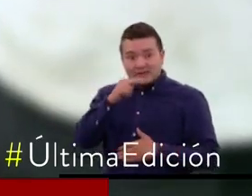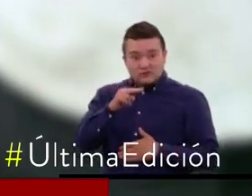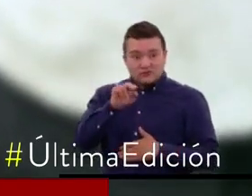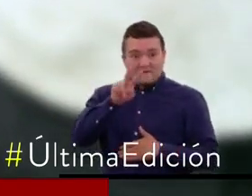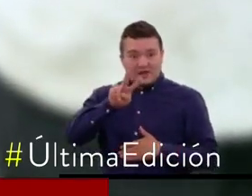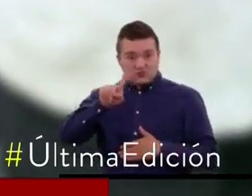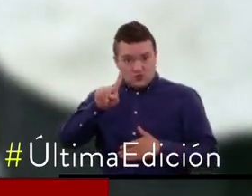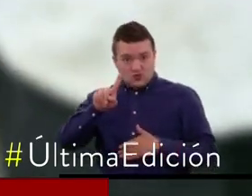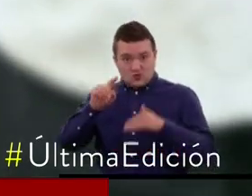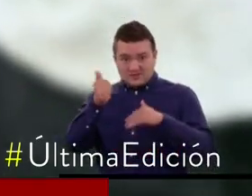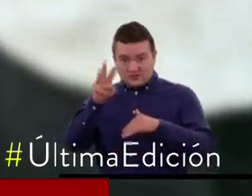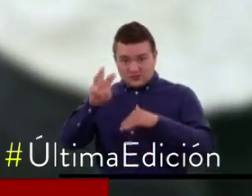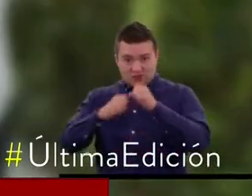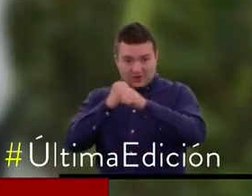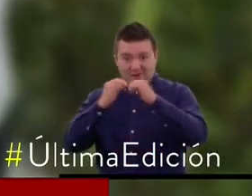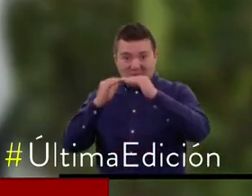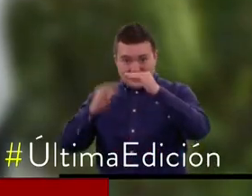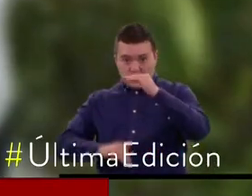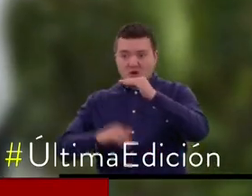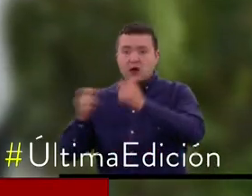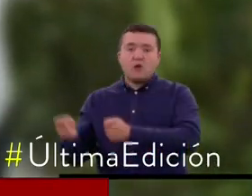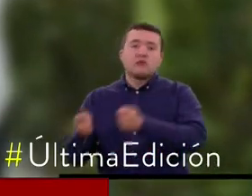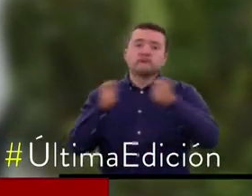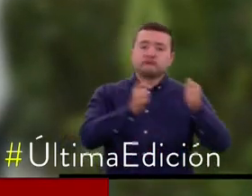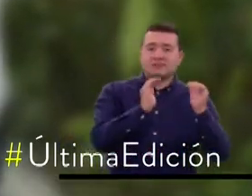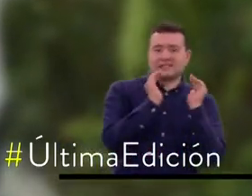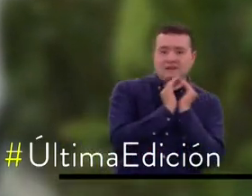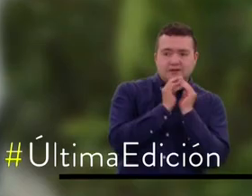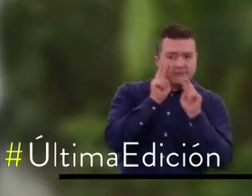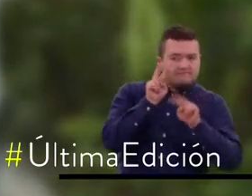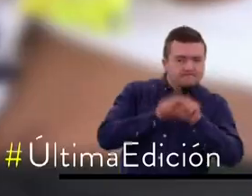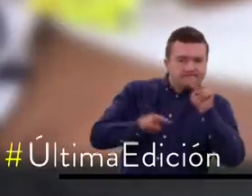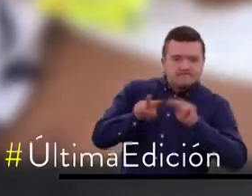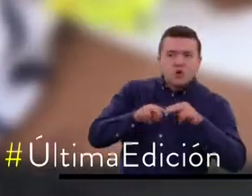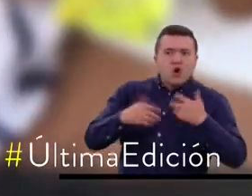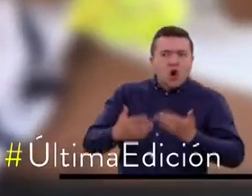calles se encuentran en proceso de restablecimiento de derechos mientras los padres resuelven su situación judicial.